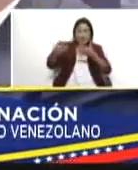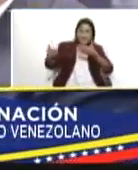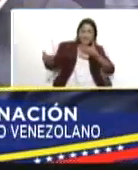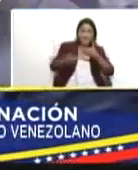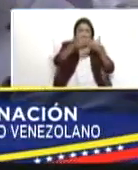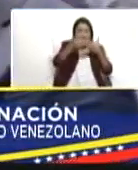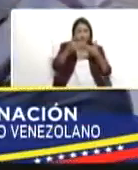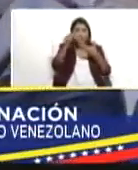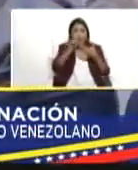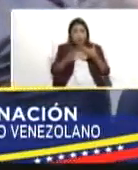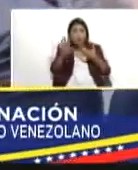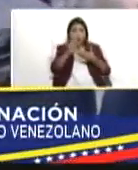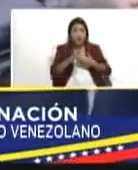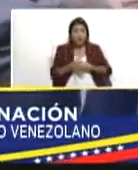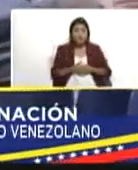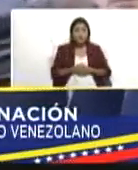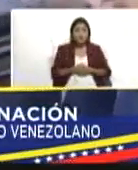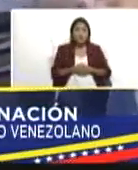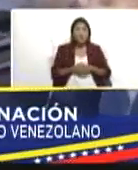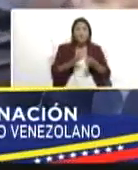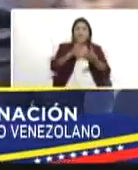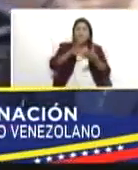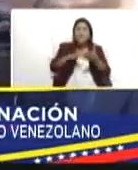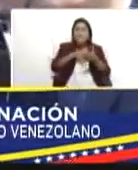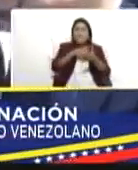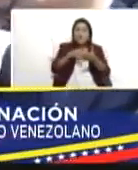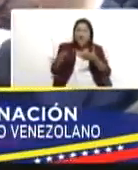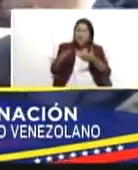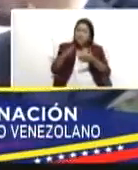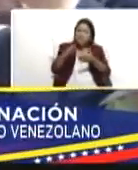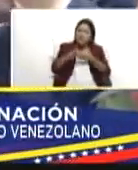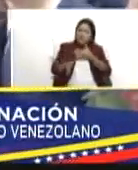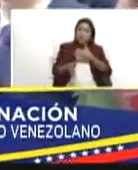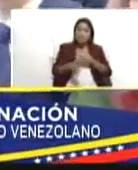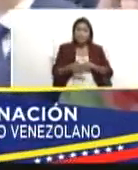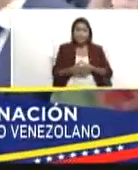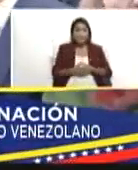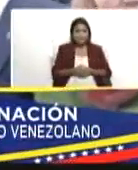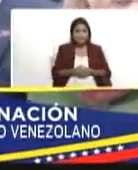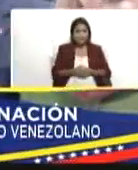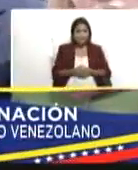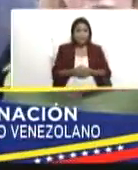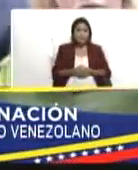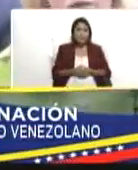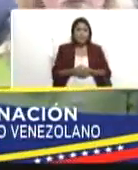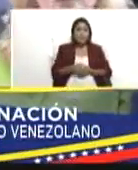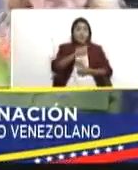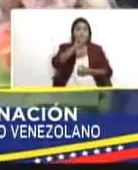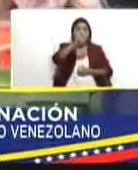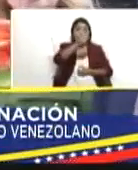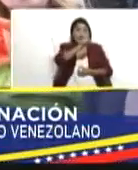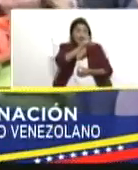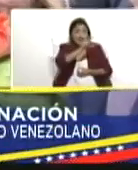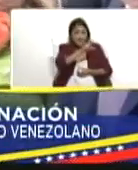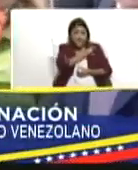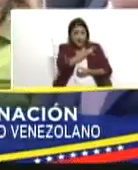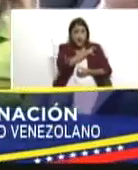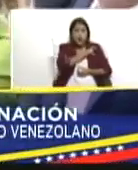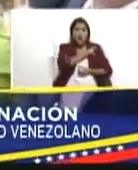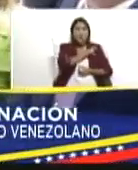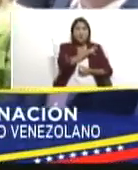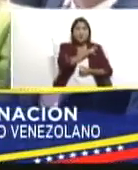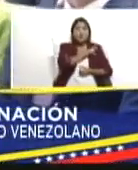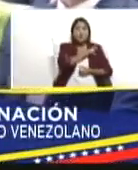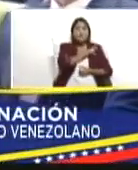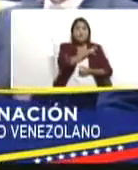nada menos que el plan de echarle a perder el primero de enero la paz del país